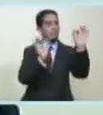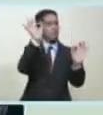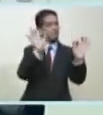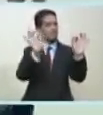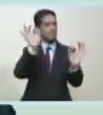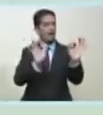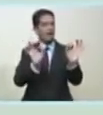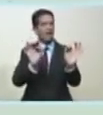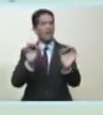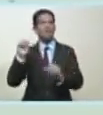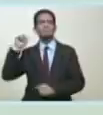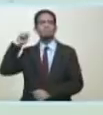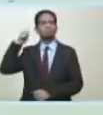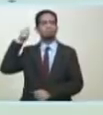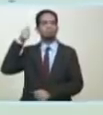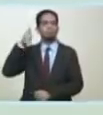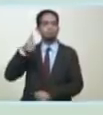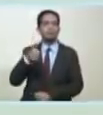100 años de elecciones.